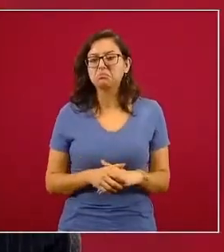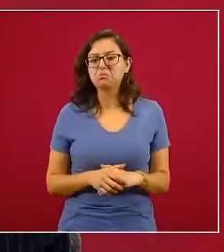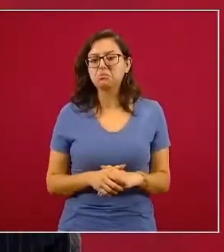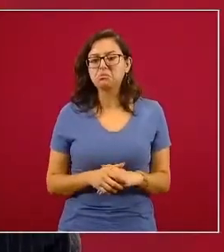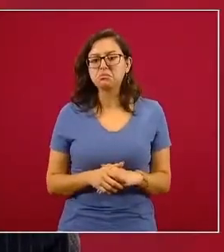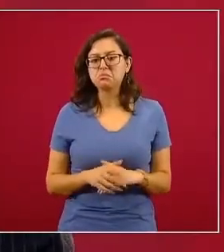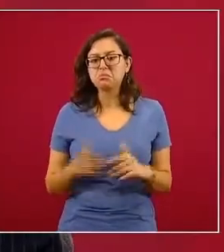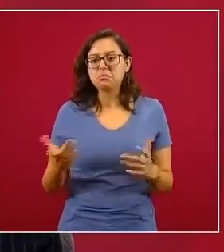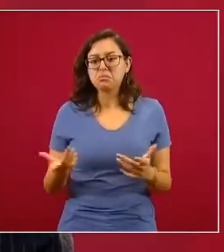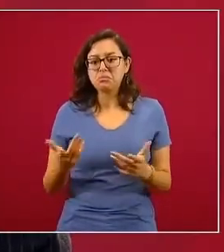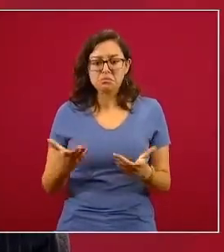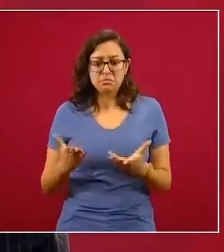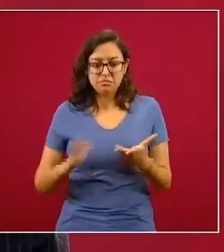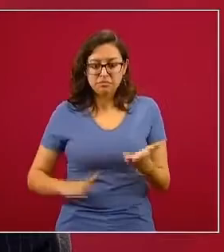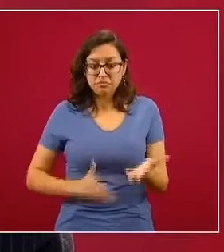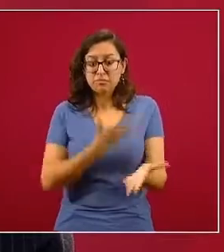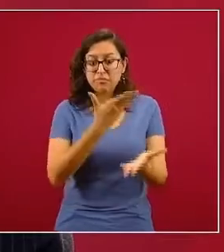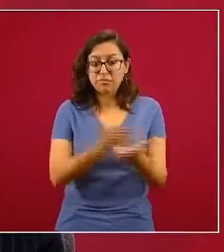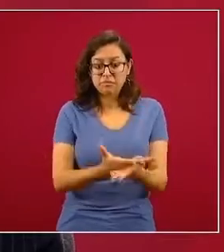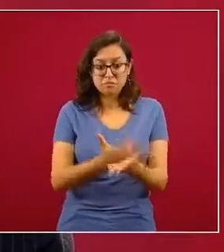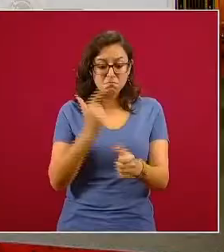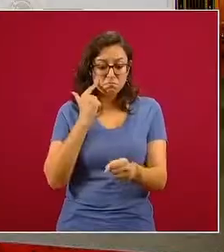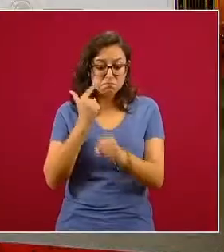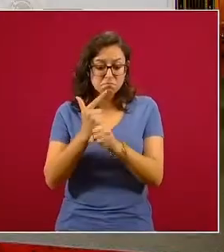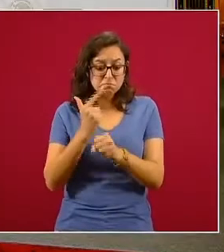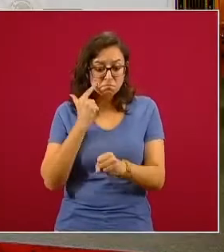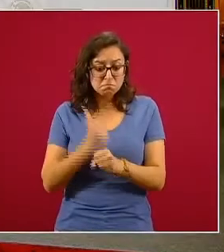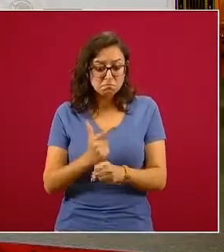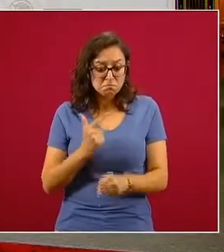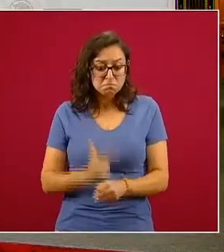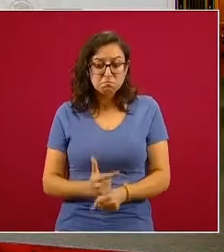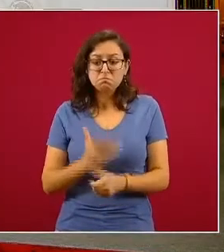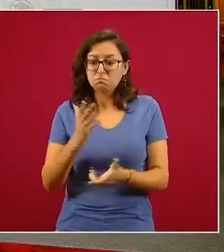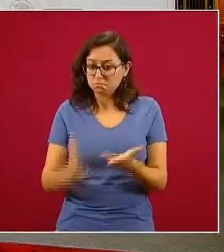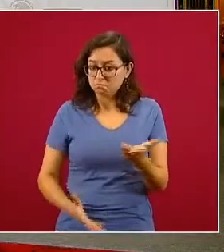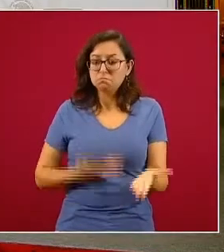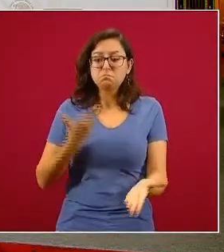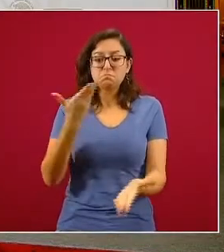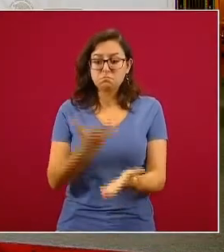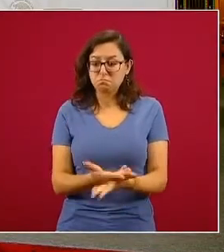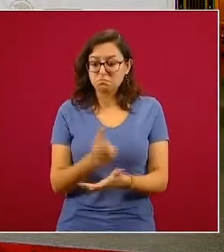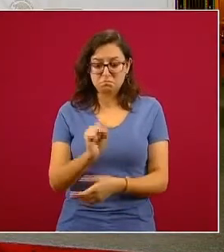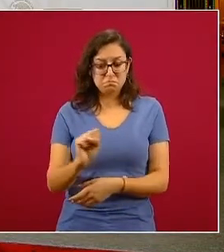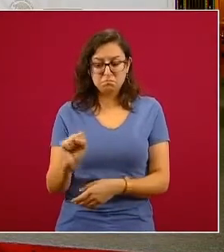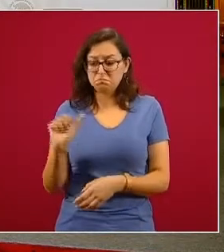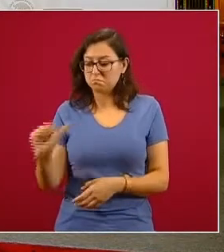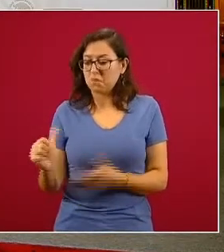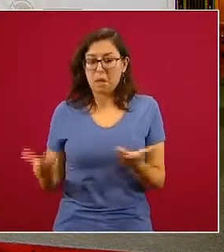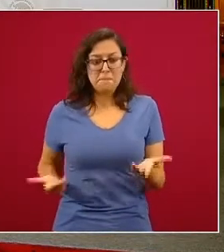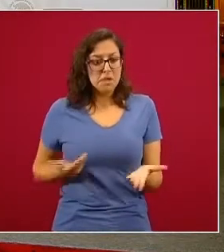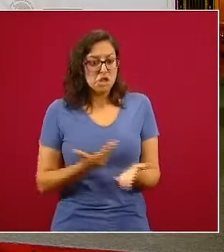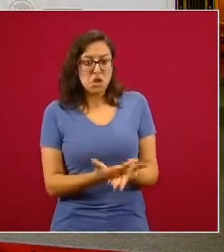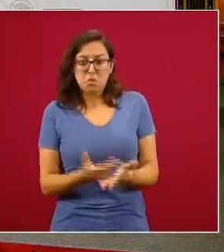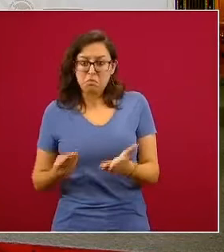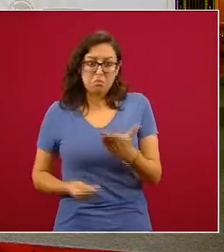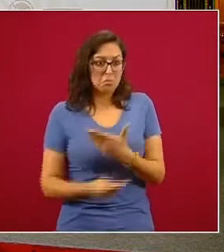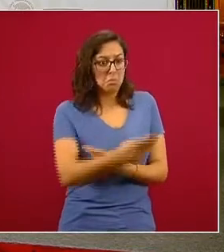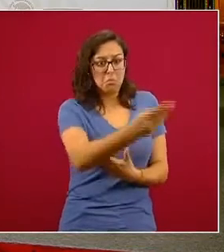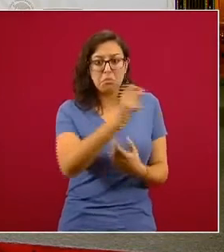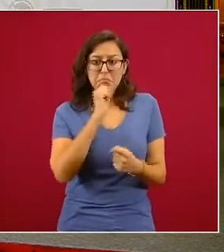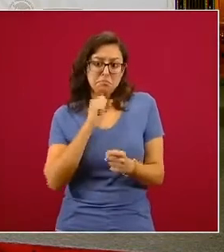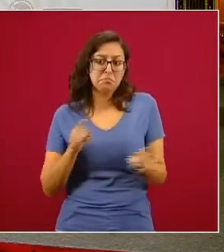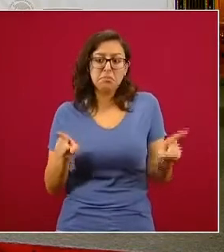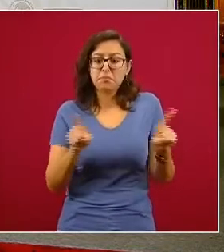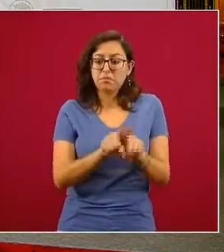el paquete que se envió, identificamos que se envió la propuesta presupuestal que en su momento hizo la Secretaría de Salud, a partir de su unidad de